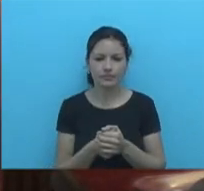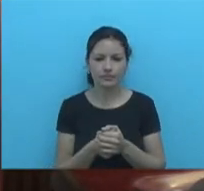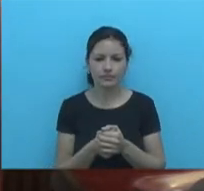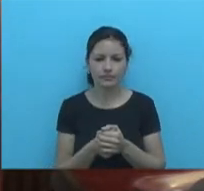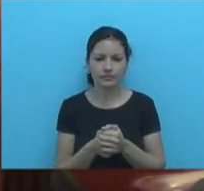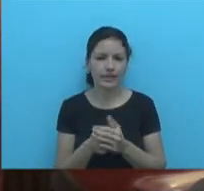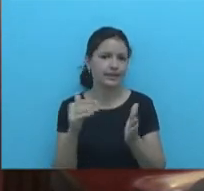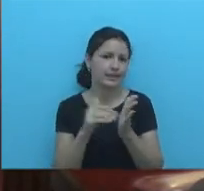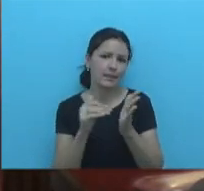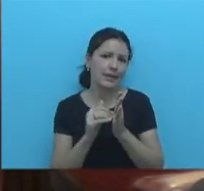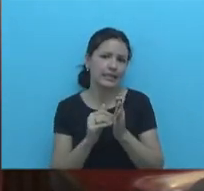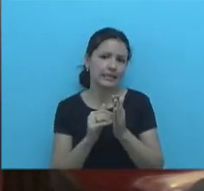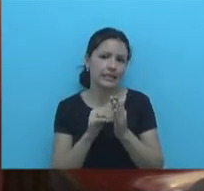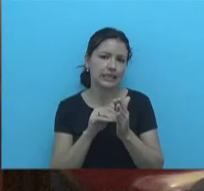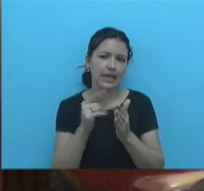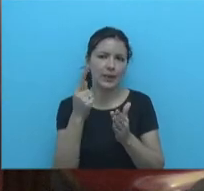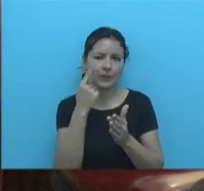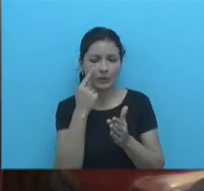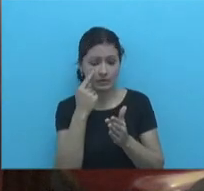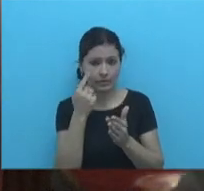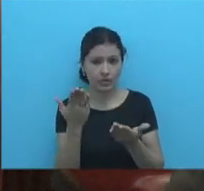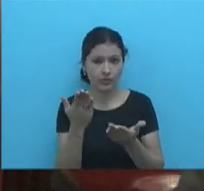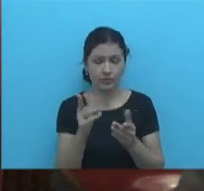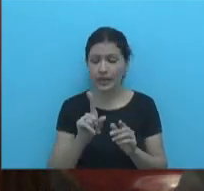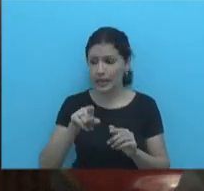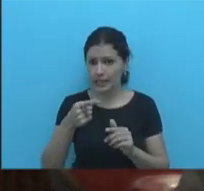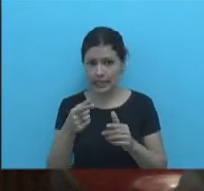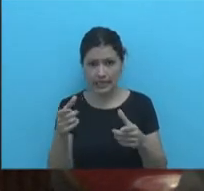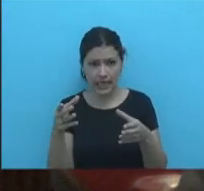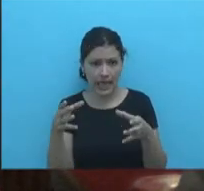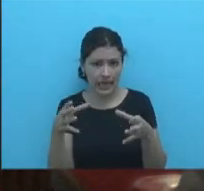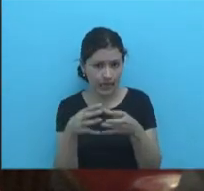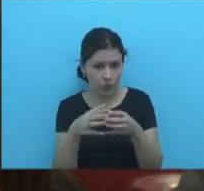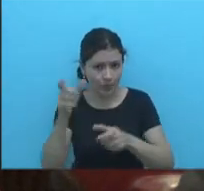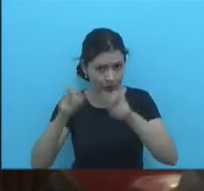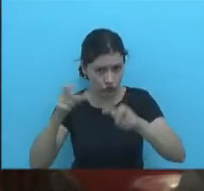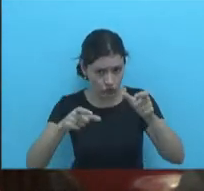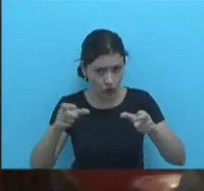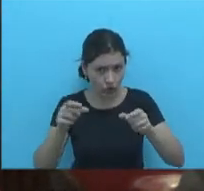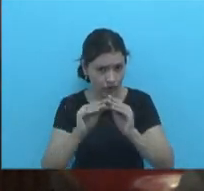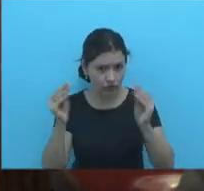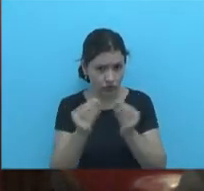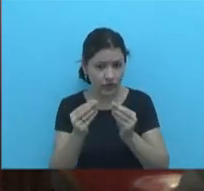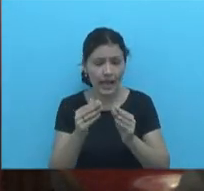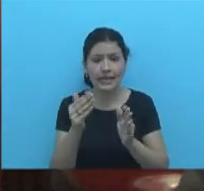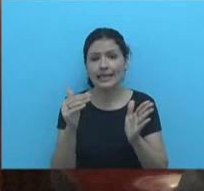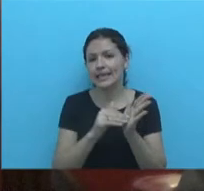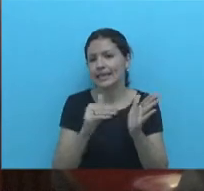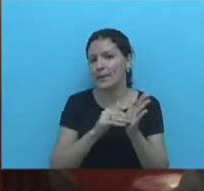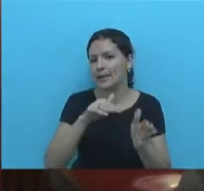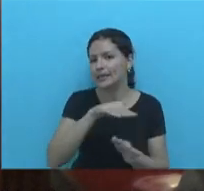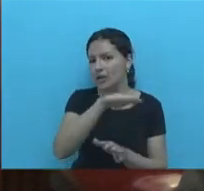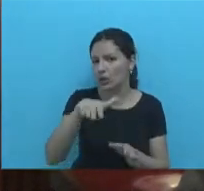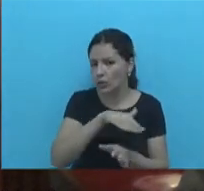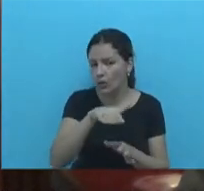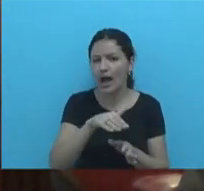de cada lugar. Y los cupos, la idea es que se vea qué disponibilidad tenés del espacio y